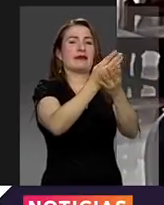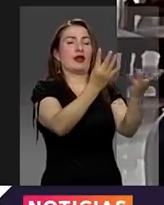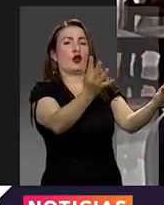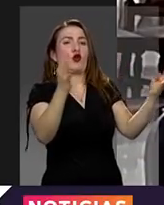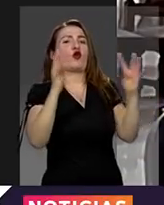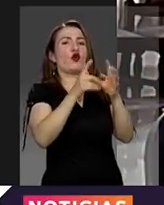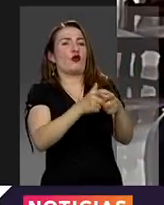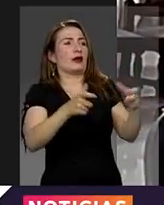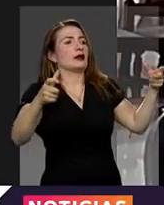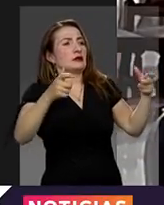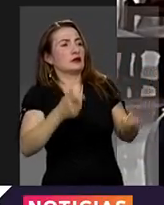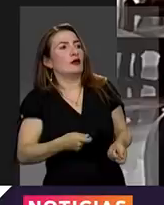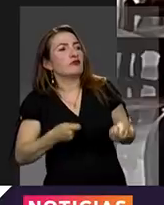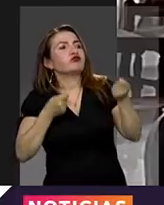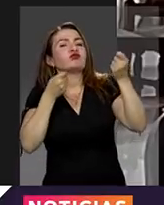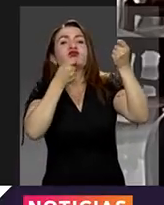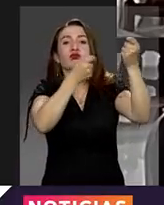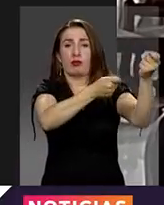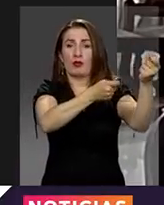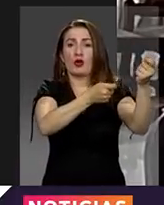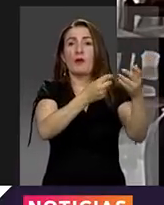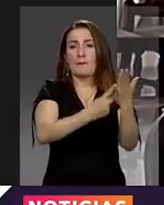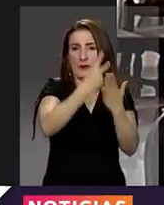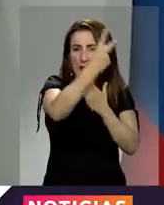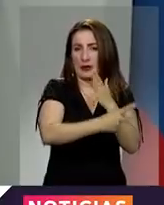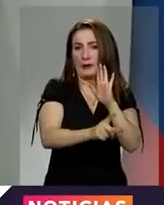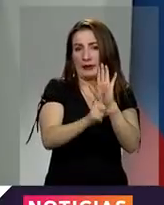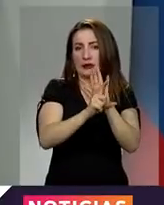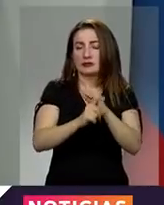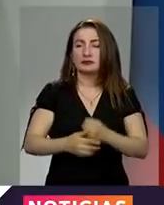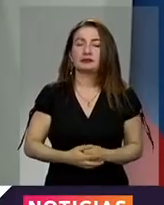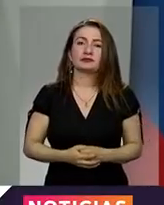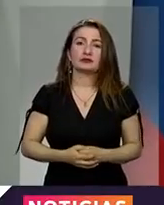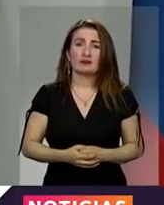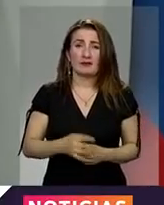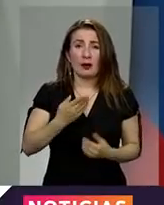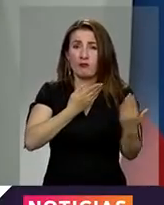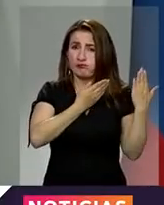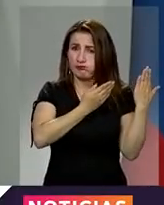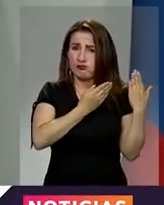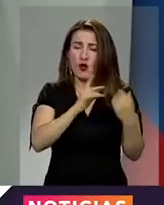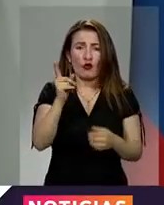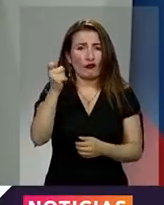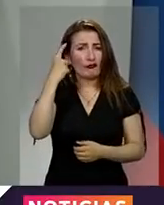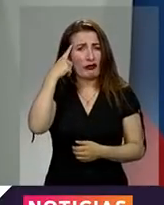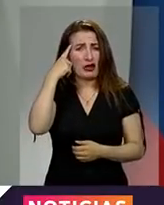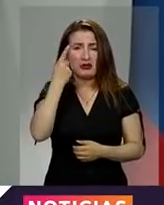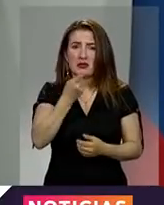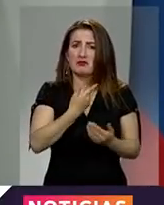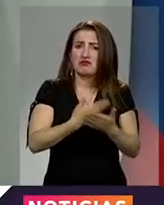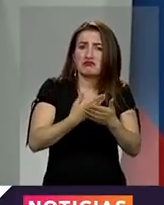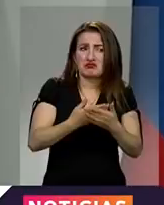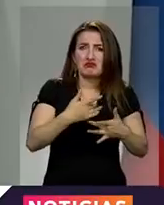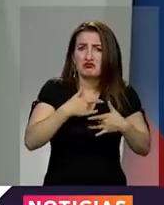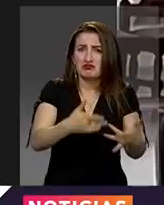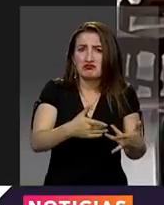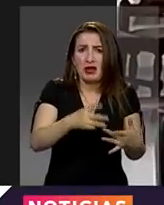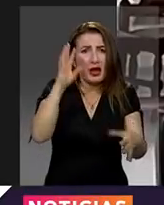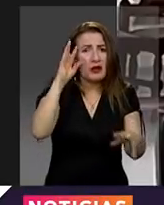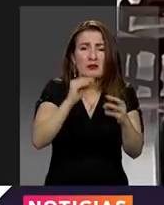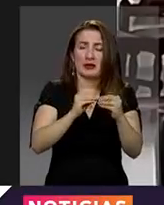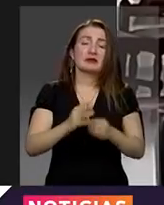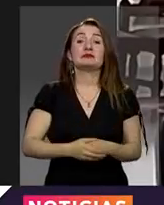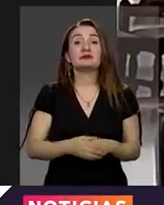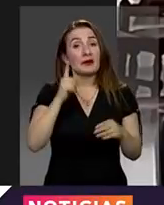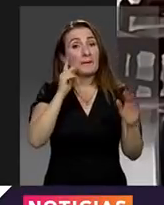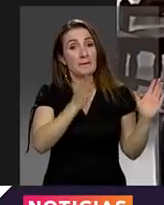para erradicar estos proyectos de ley. Aseguraron que el gobierno debe mostrar de manera efectiva una voluntad de acuerdo. Este plan